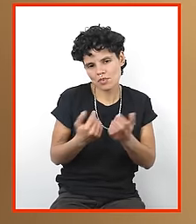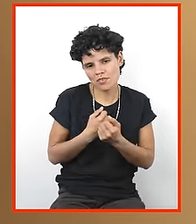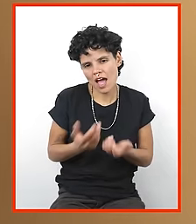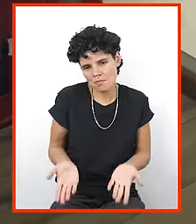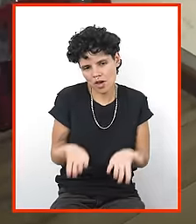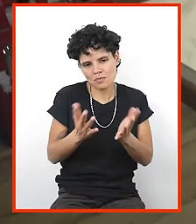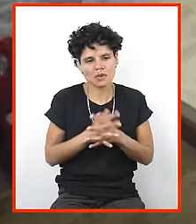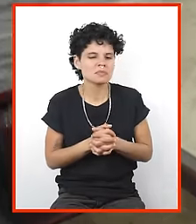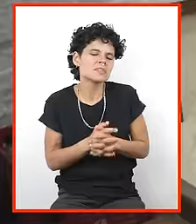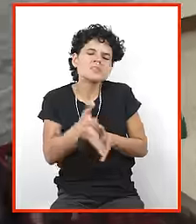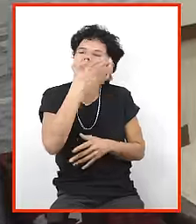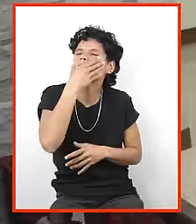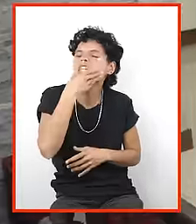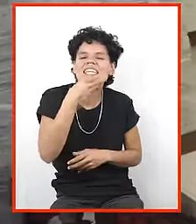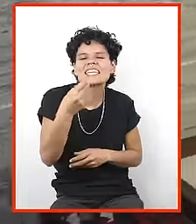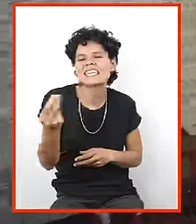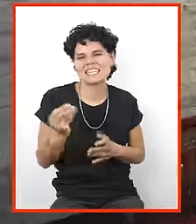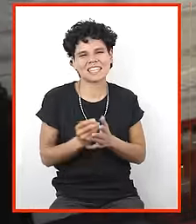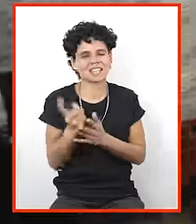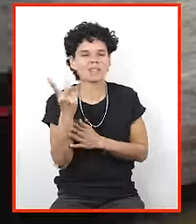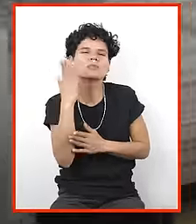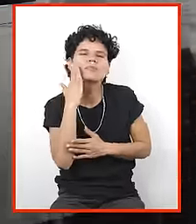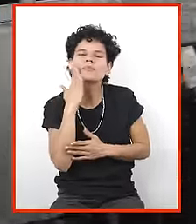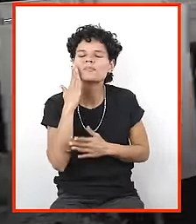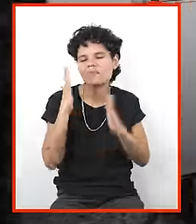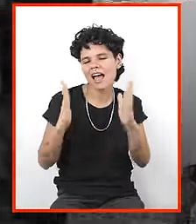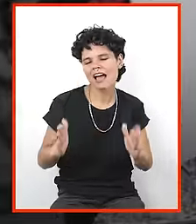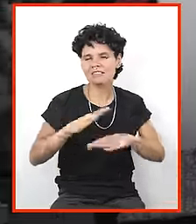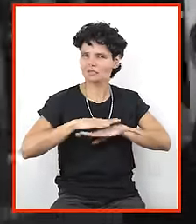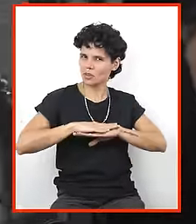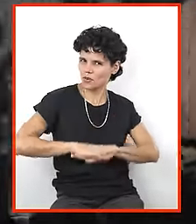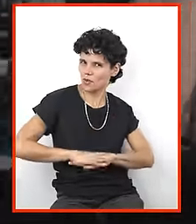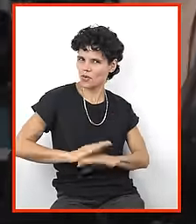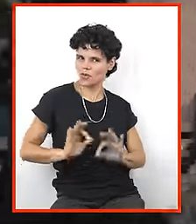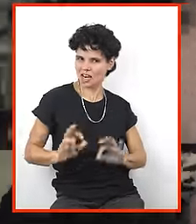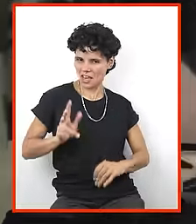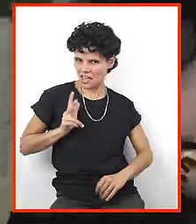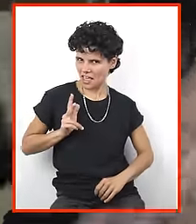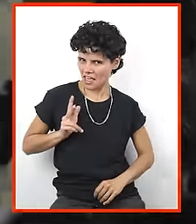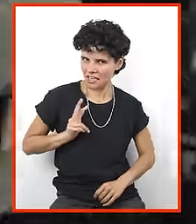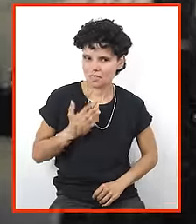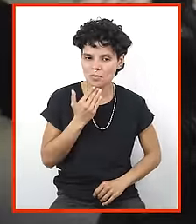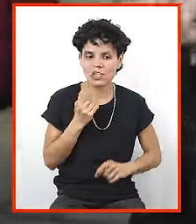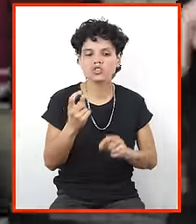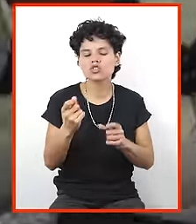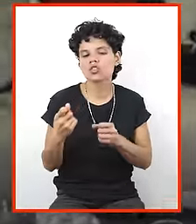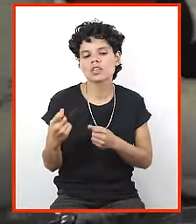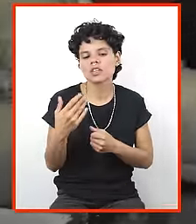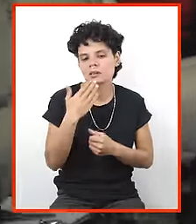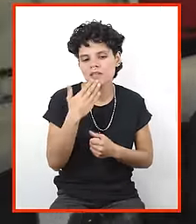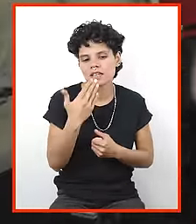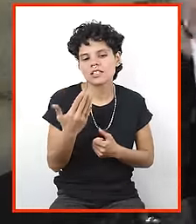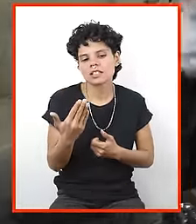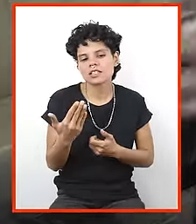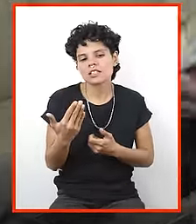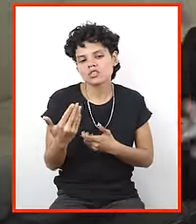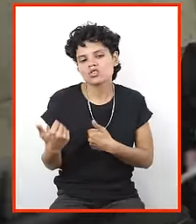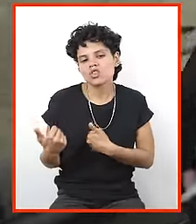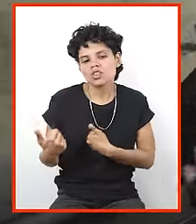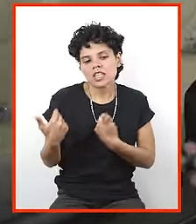amor. Pero muy lindo. Mira, es un pero muy bien portado. Es como si hubiese venido antes a la casa. Mira, y de hecho le traje